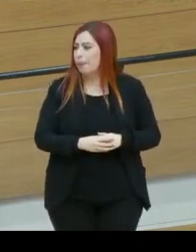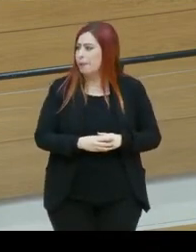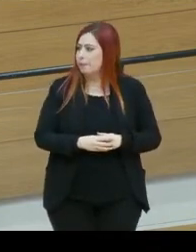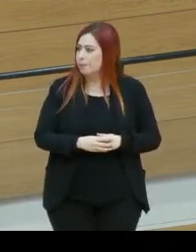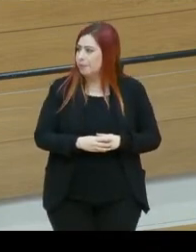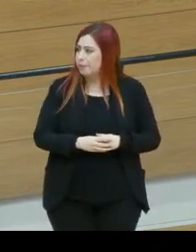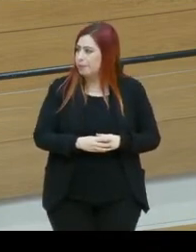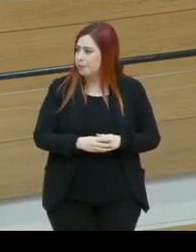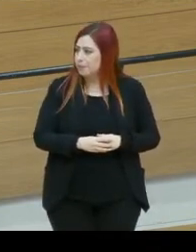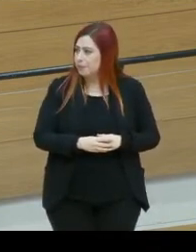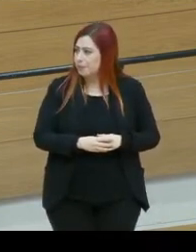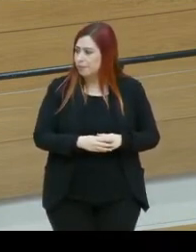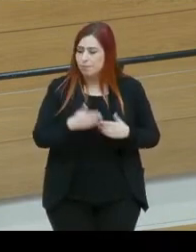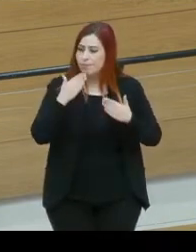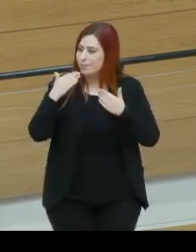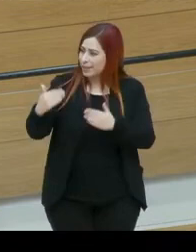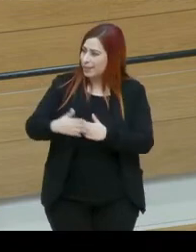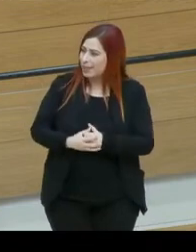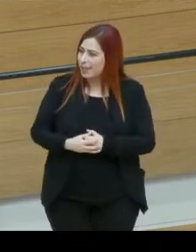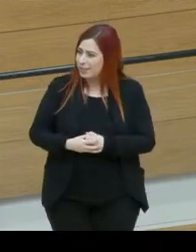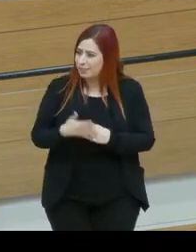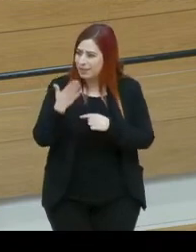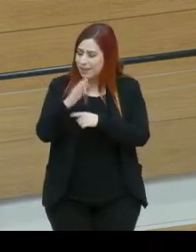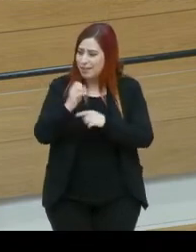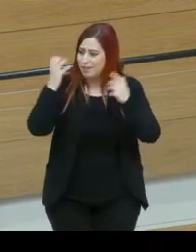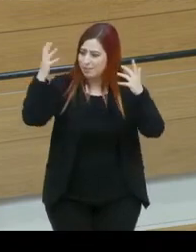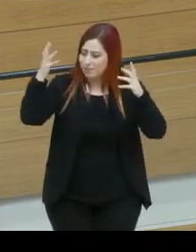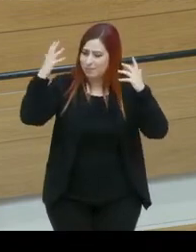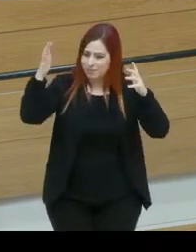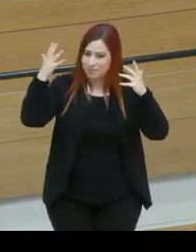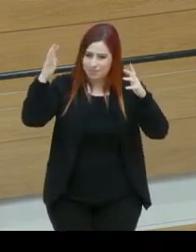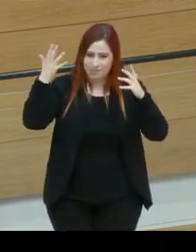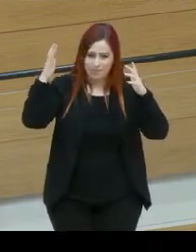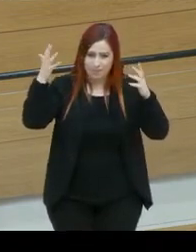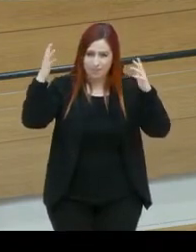Vale, pues muchísimas gracias por la presentación.